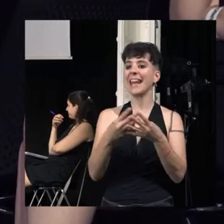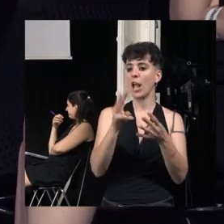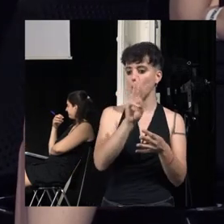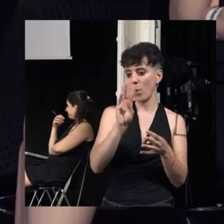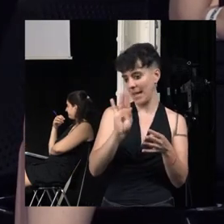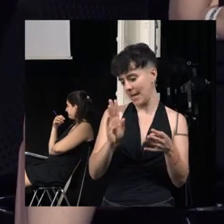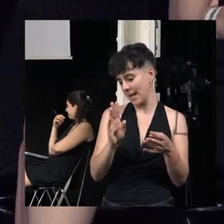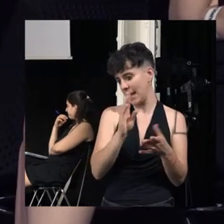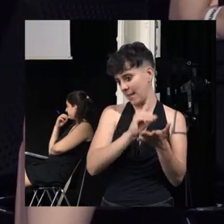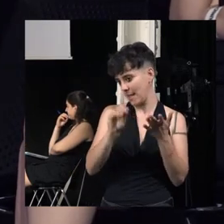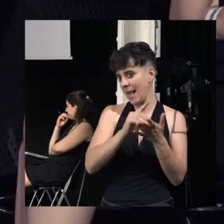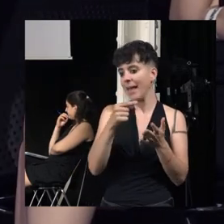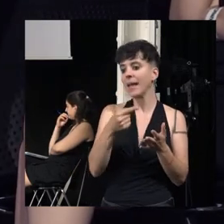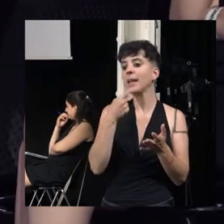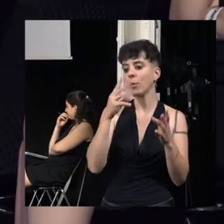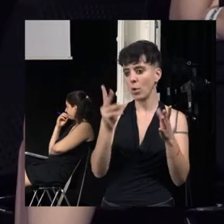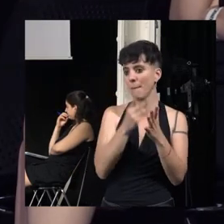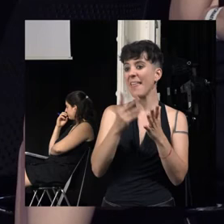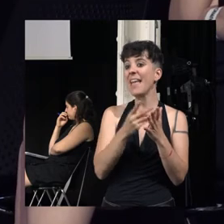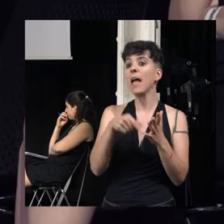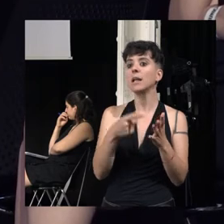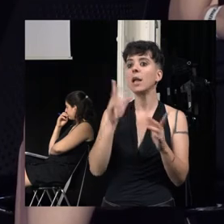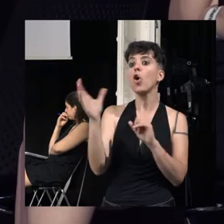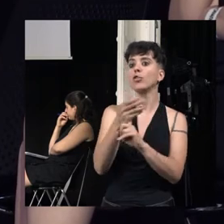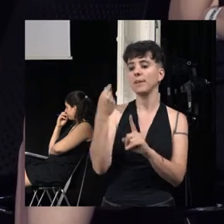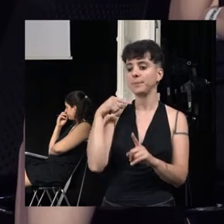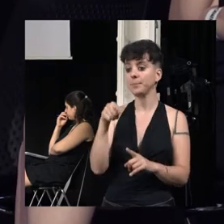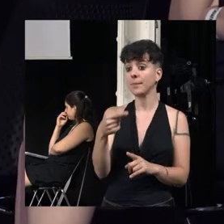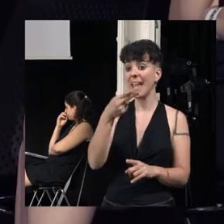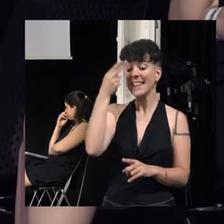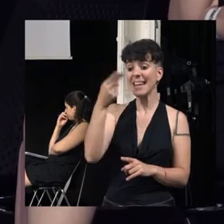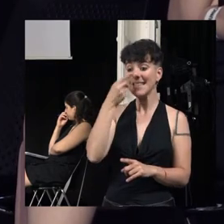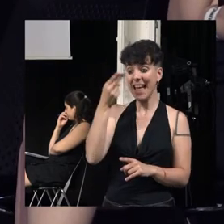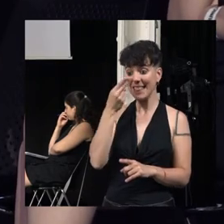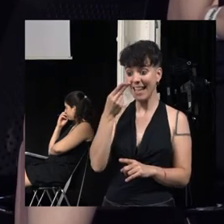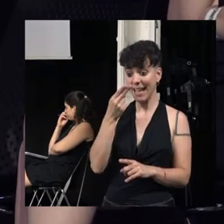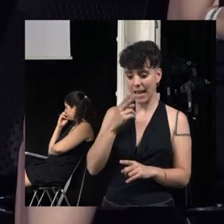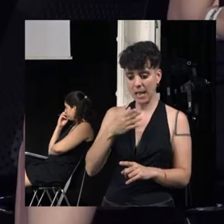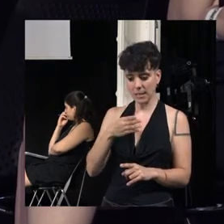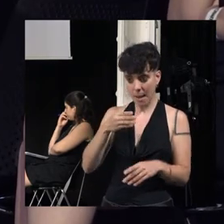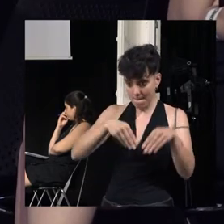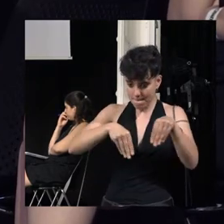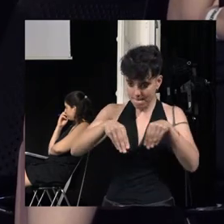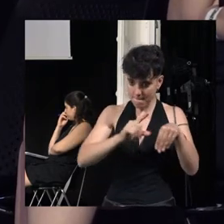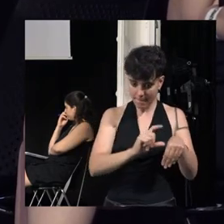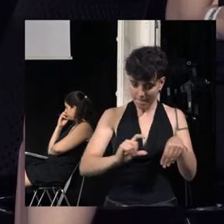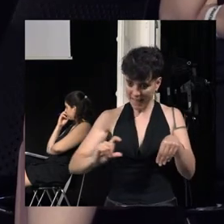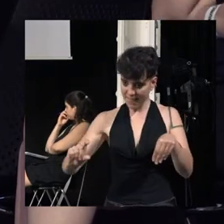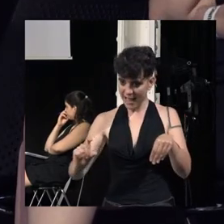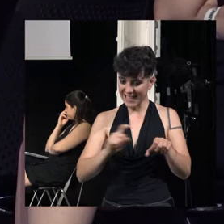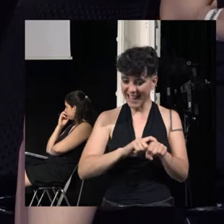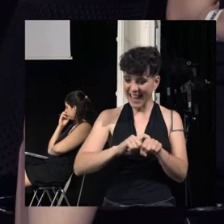Dice, es interesante el hecho de que las propias piezas adquieren características